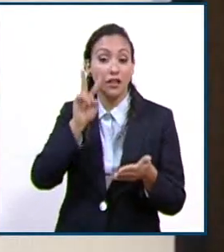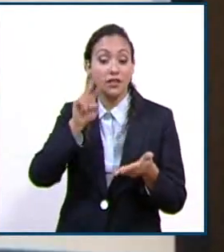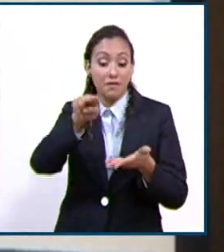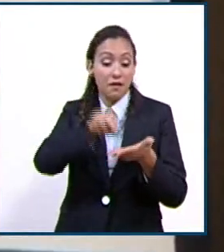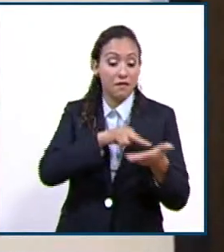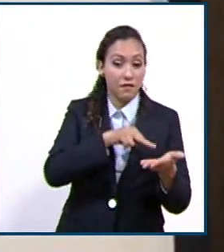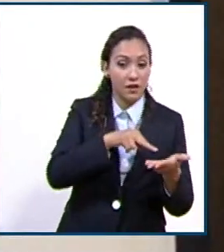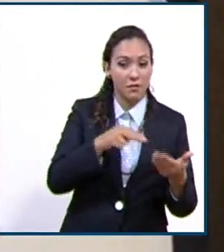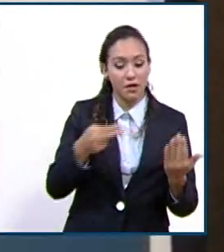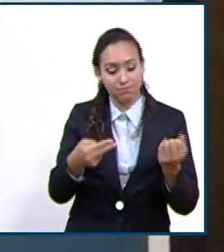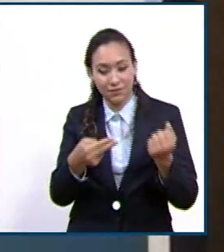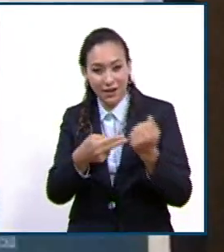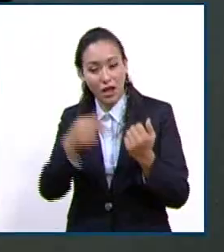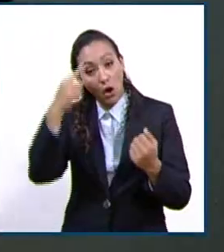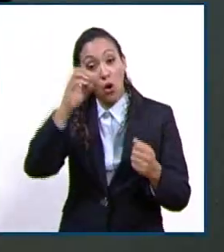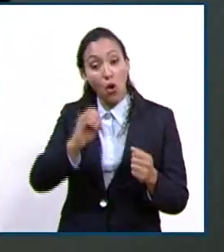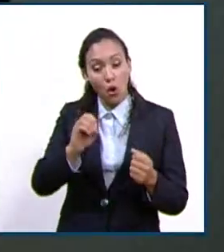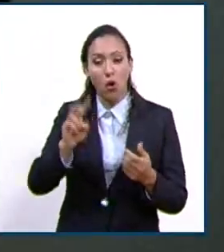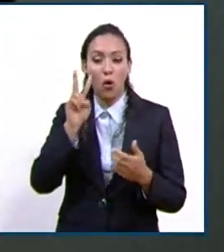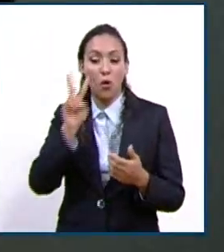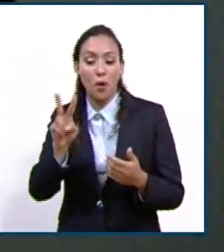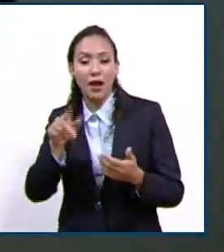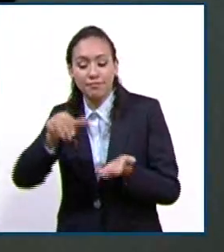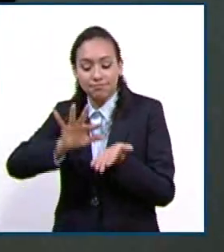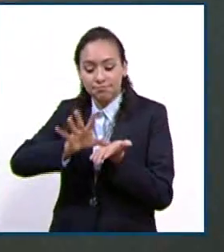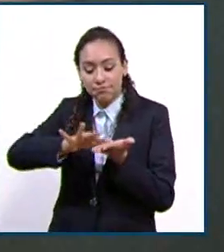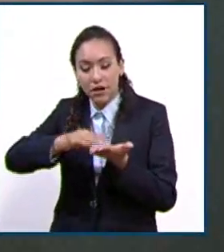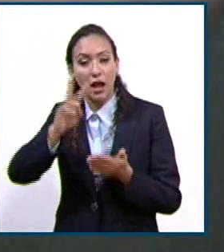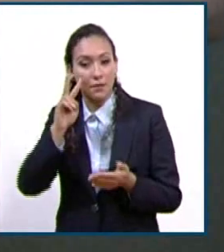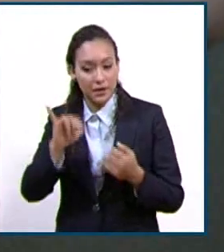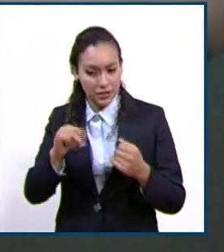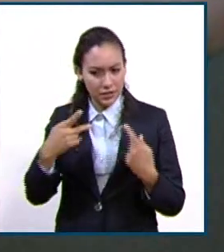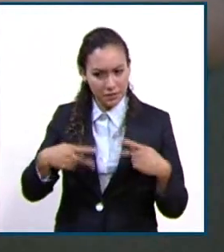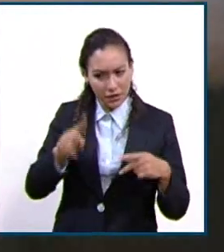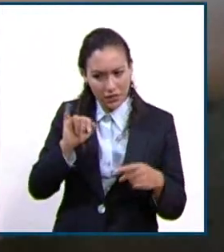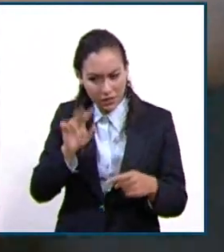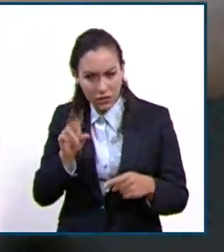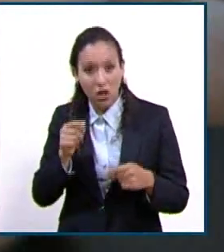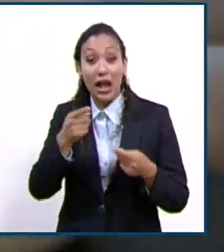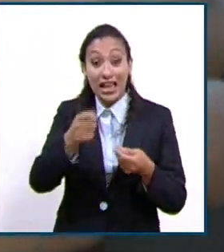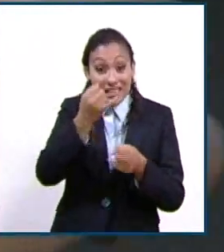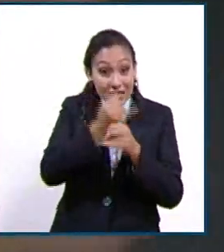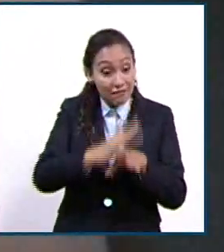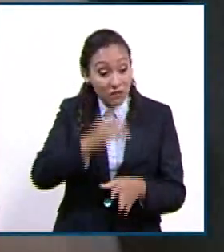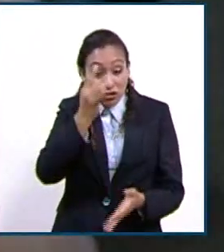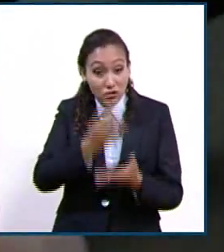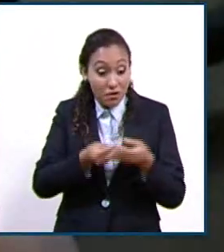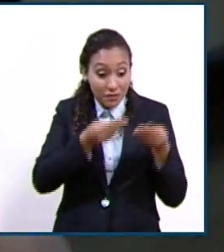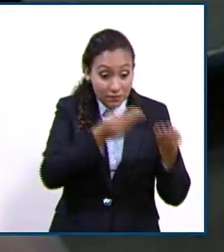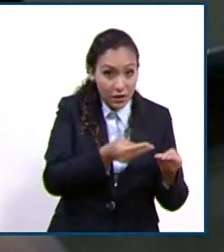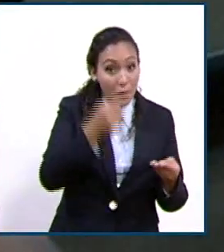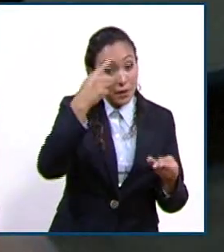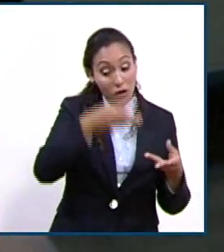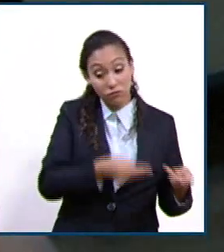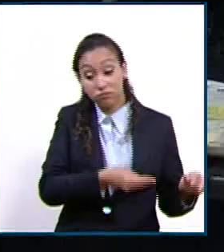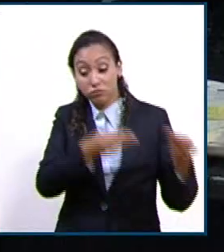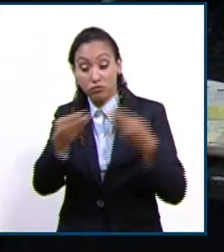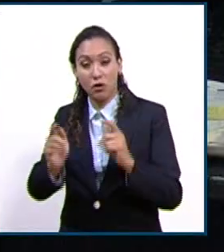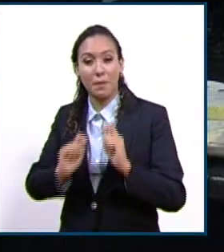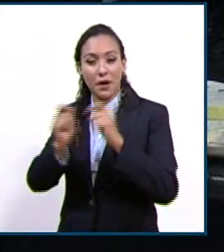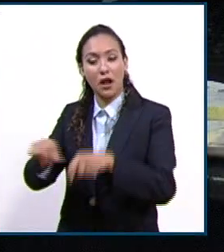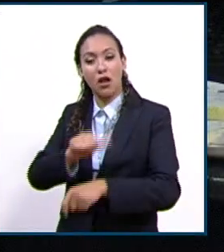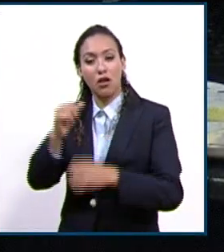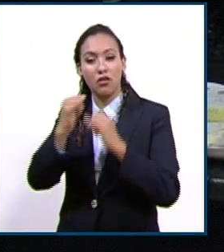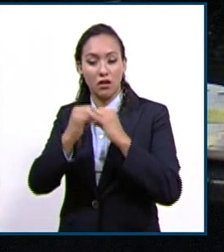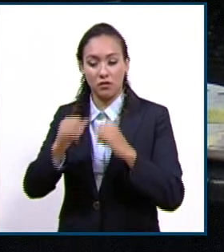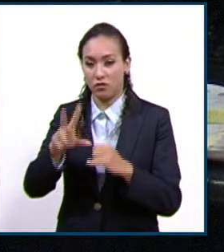electrónica avanzada. Ello sin mediar consentimiento de los titulares de esa información, ni condicionar su uso a la realización de